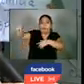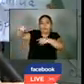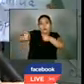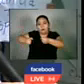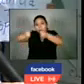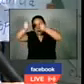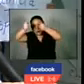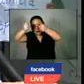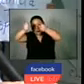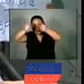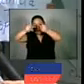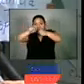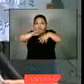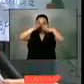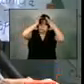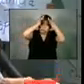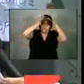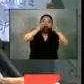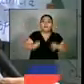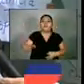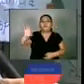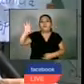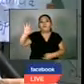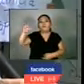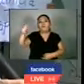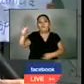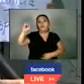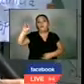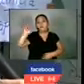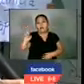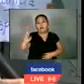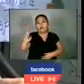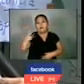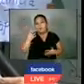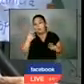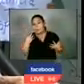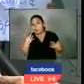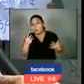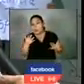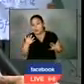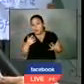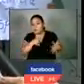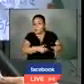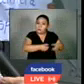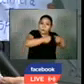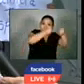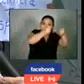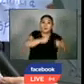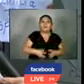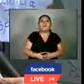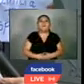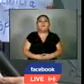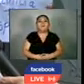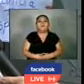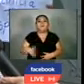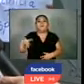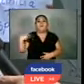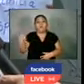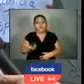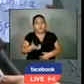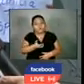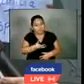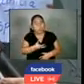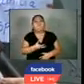este caso es la voluntad fiscal la que va a mantener unos días más a Sara en la cárcel. Nosotras vamos a